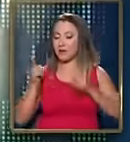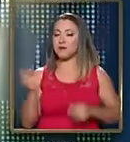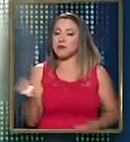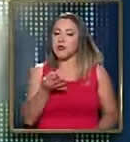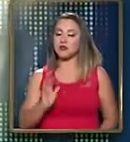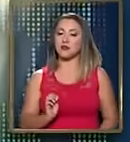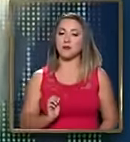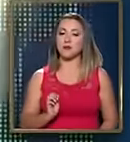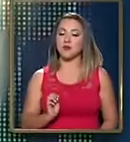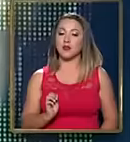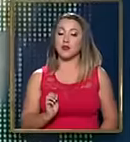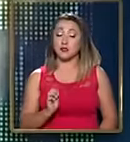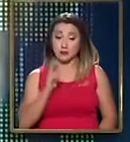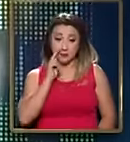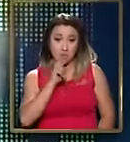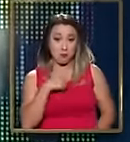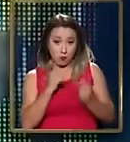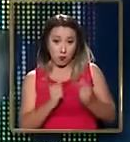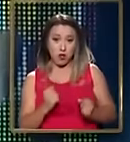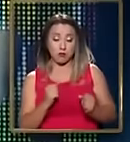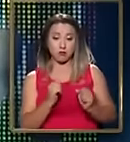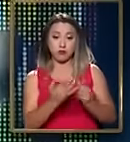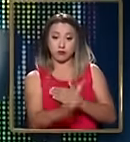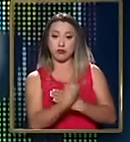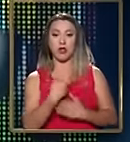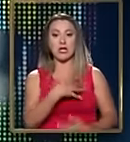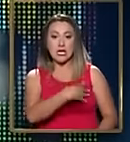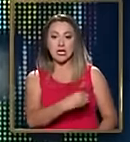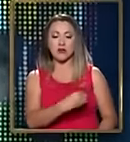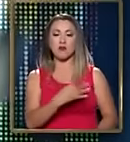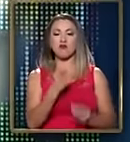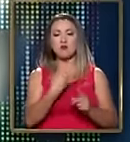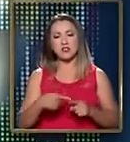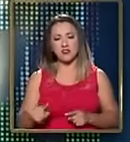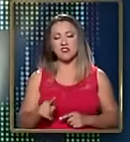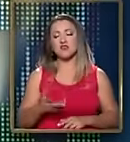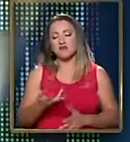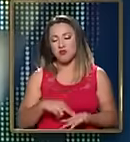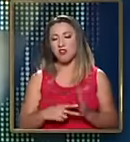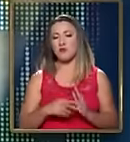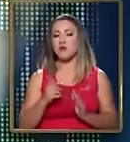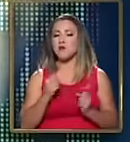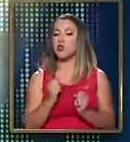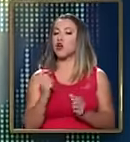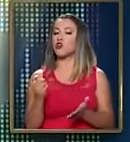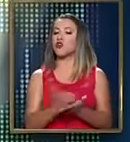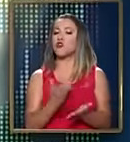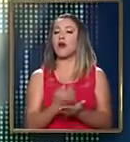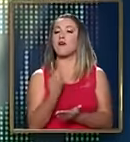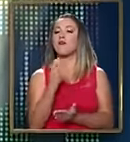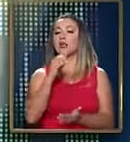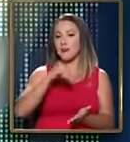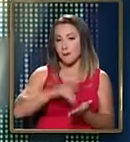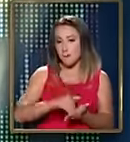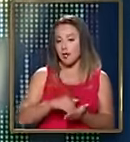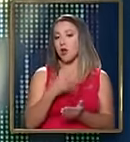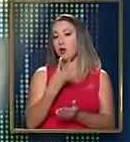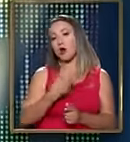dijo, mira, yo te puedo atender a tu hija porque muchas veces pasan estas cosas. Yo te puedo cobrar 20,000 pesos por consulta,